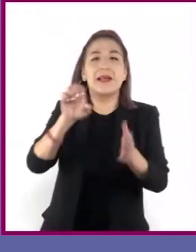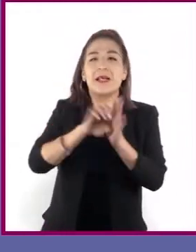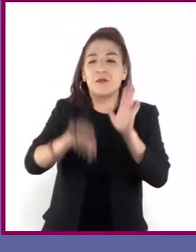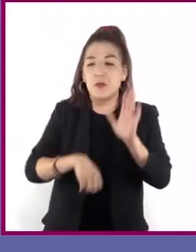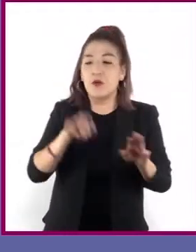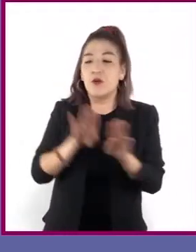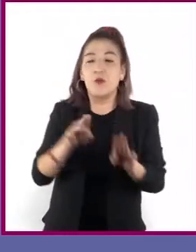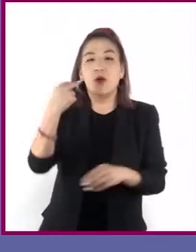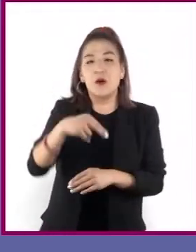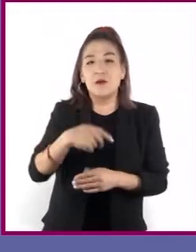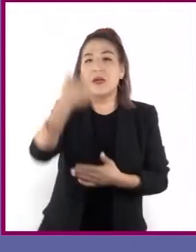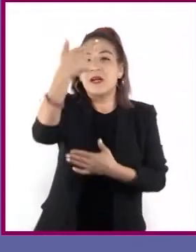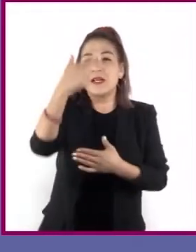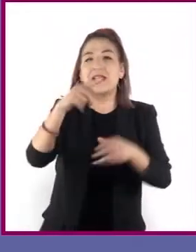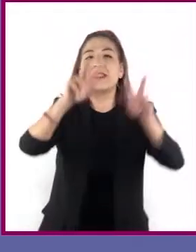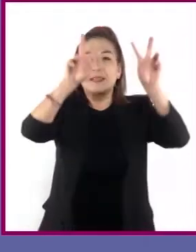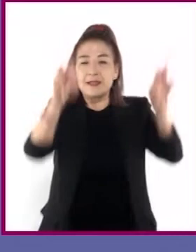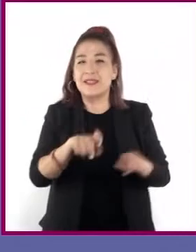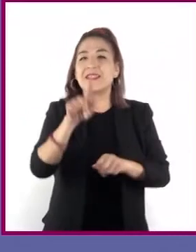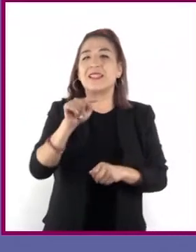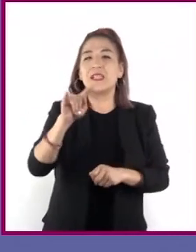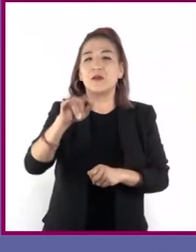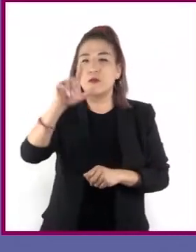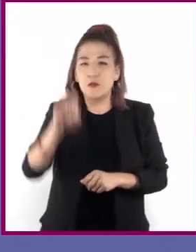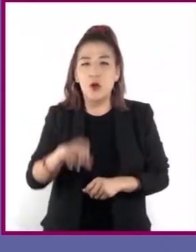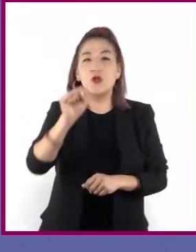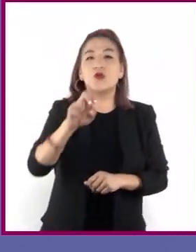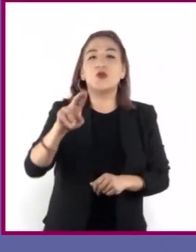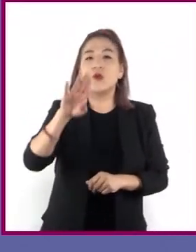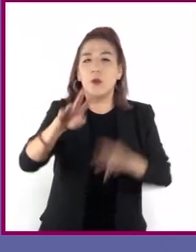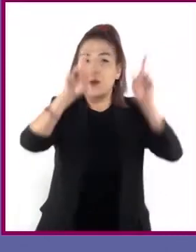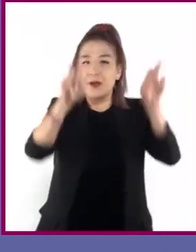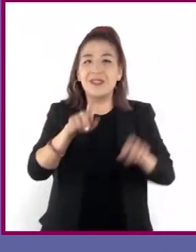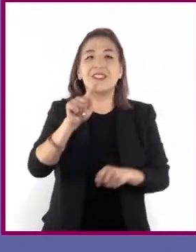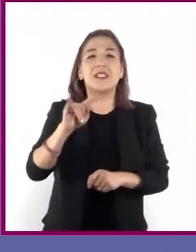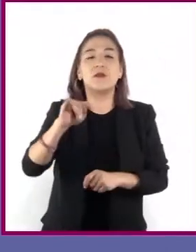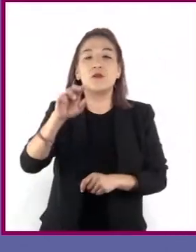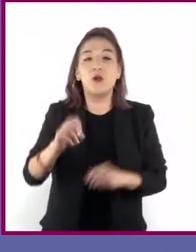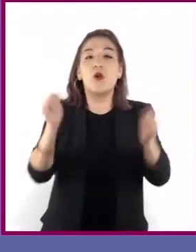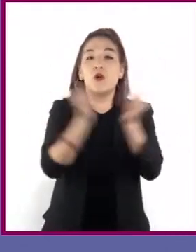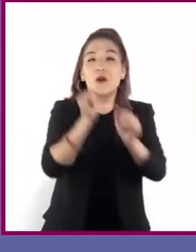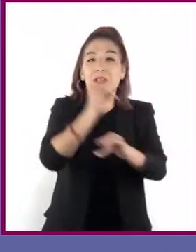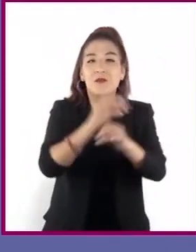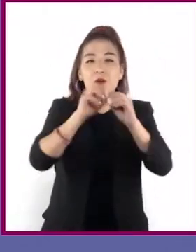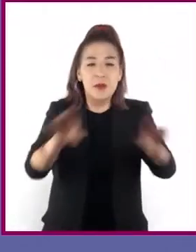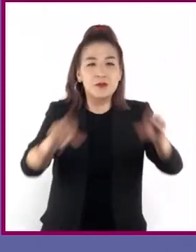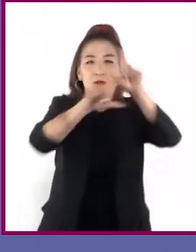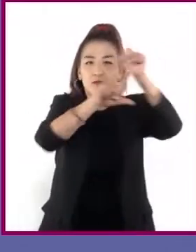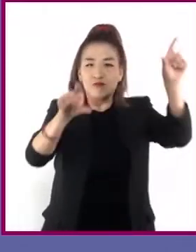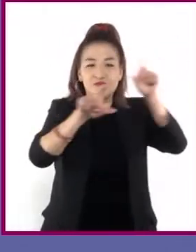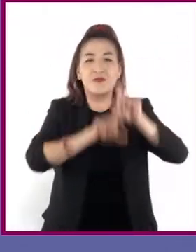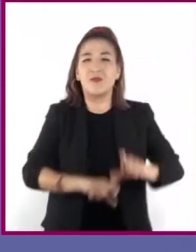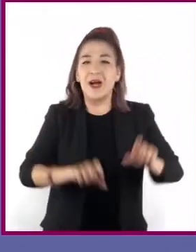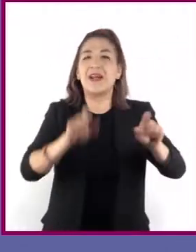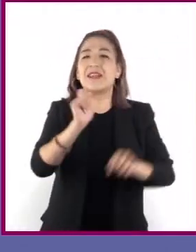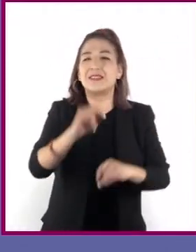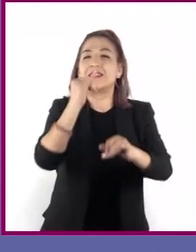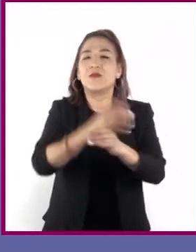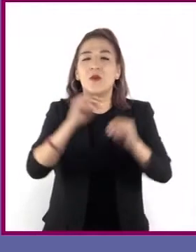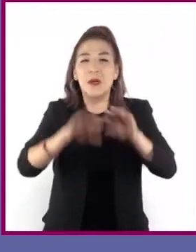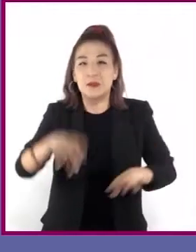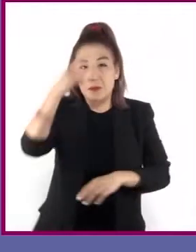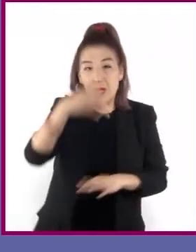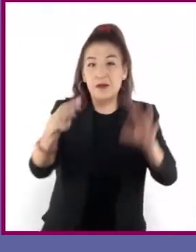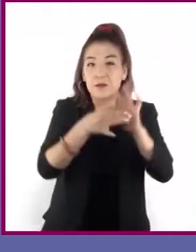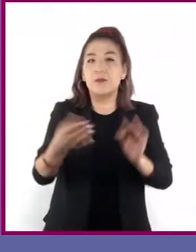el título, el subtítulo y la distribución de información serían los aspectos más